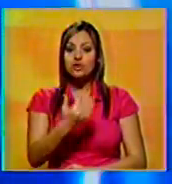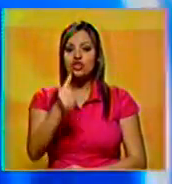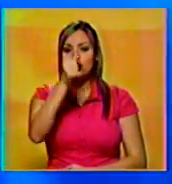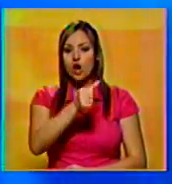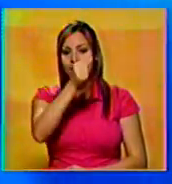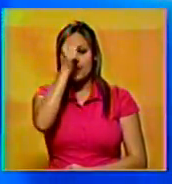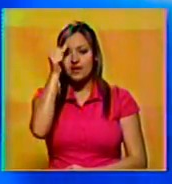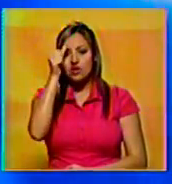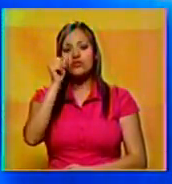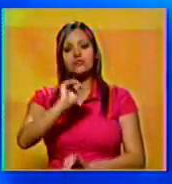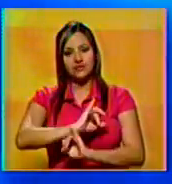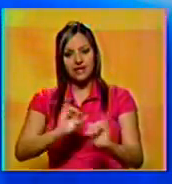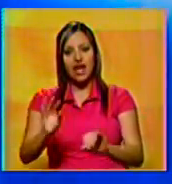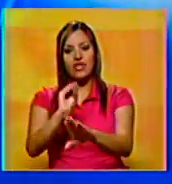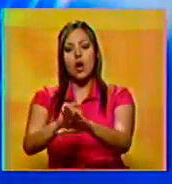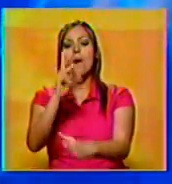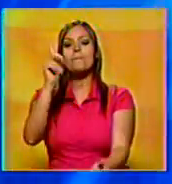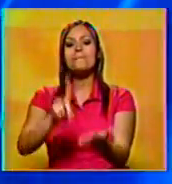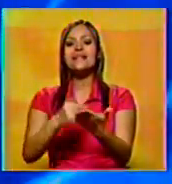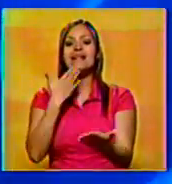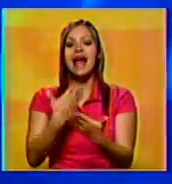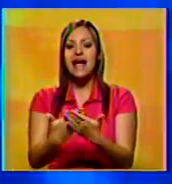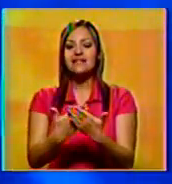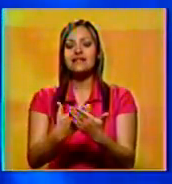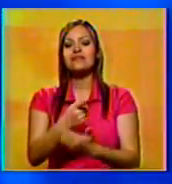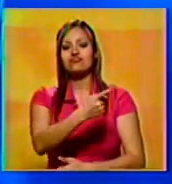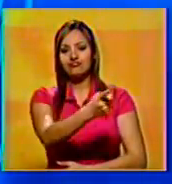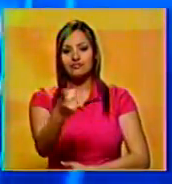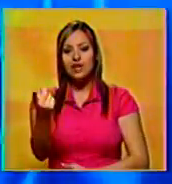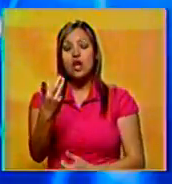domingo, como ya lo escucharon. Mil gracias a ustedes, chicos, por haber estado